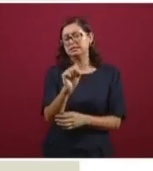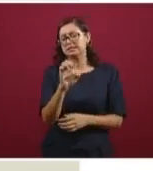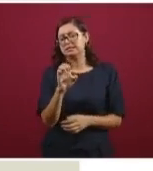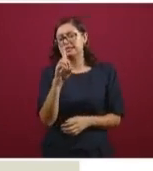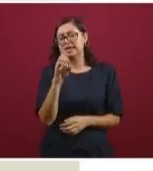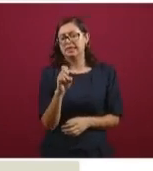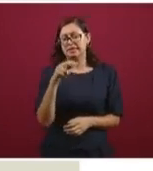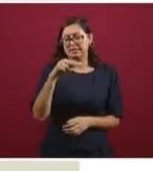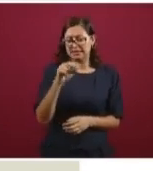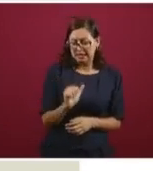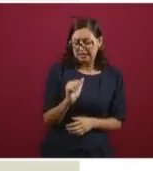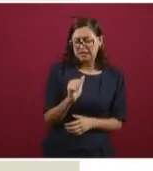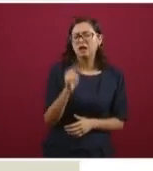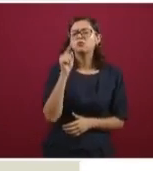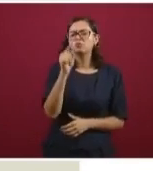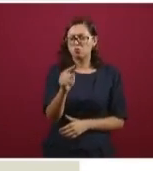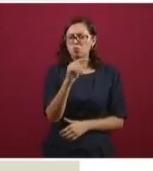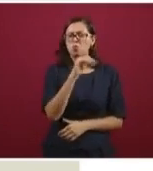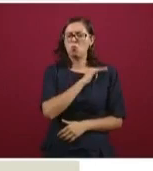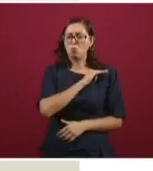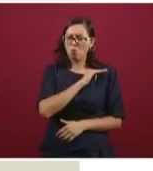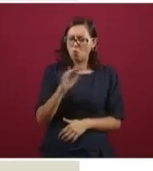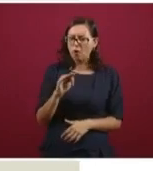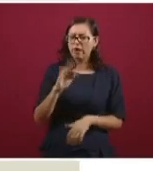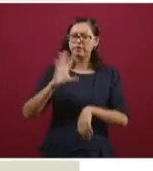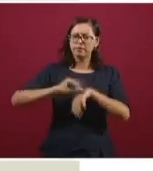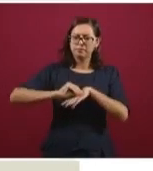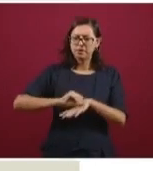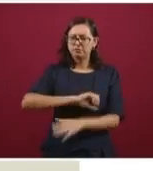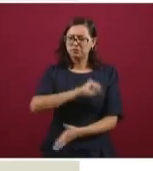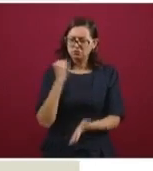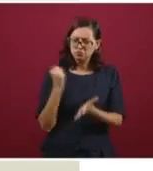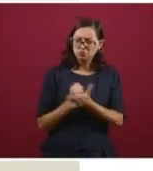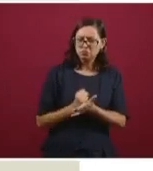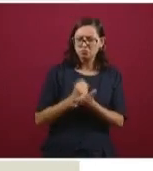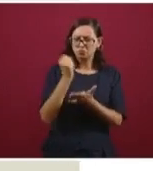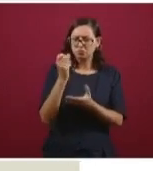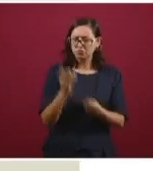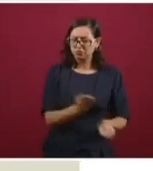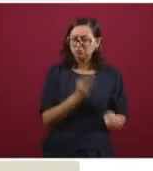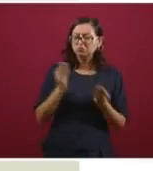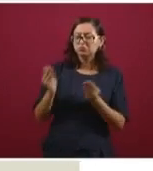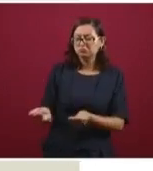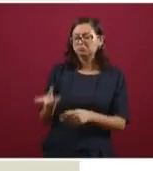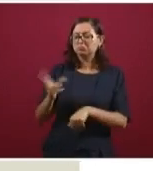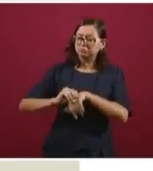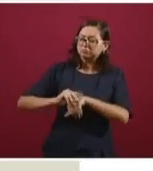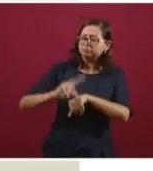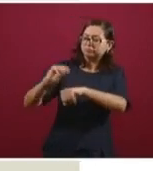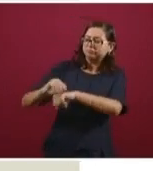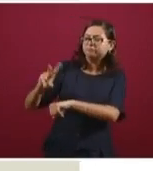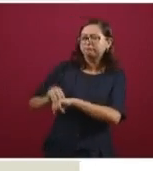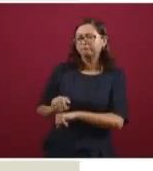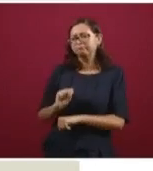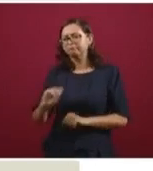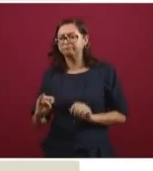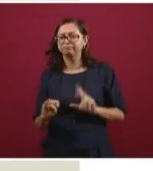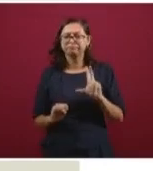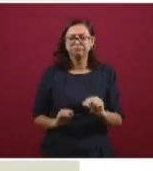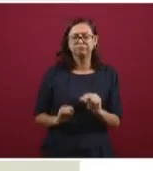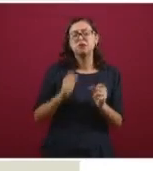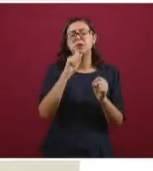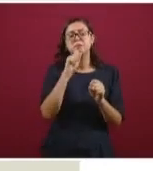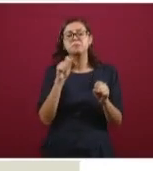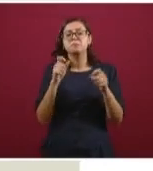intervenir en la expedición de las licencias para la portación de armas de fuego, vigilar y expedir permisos para el comercio, transporte